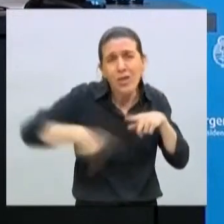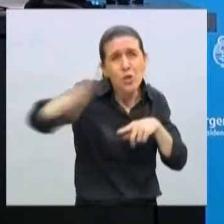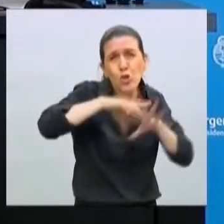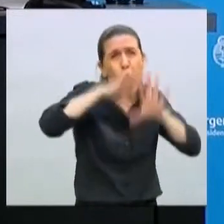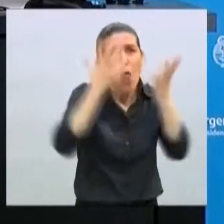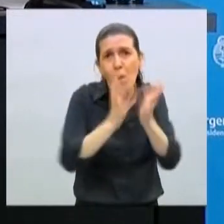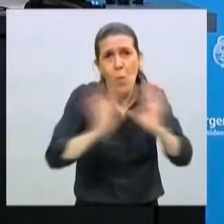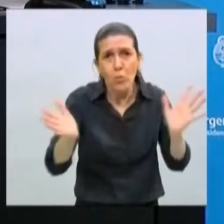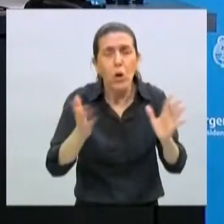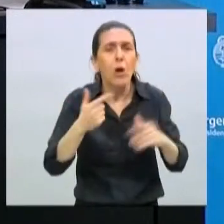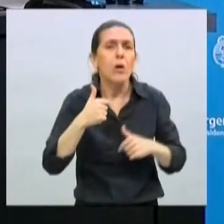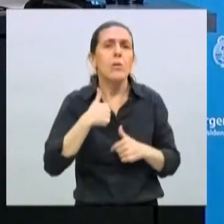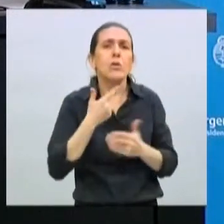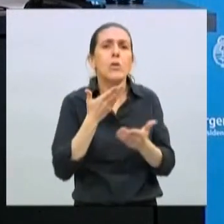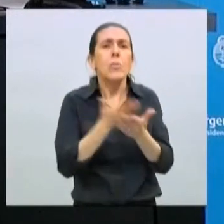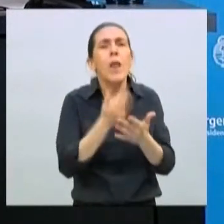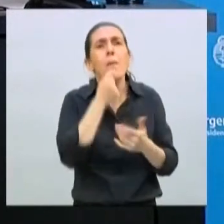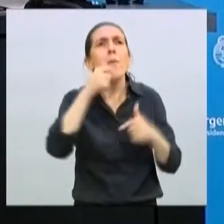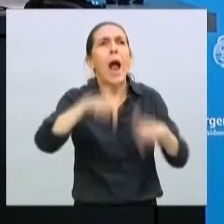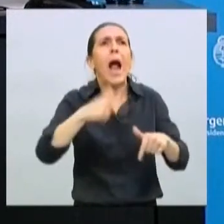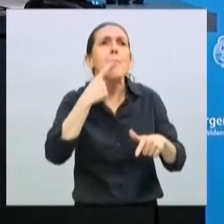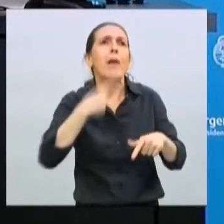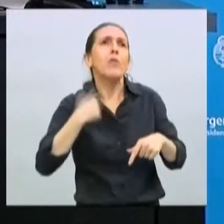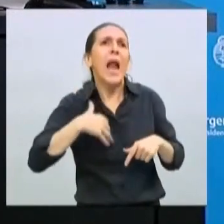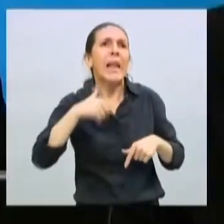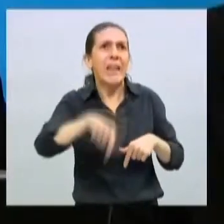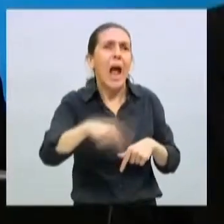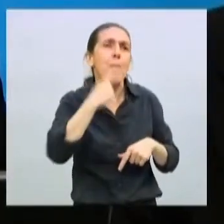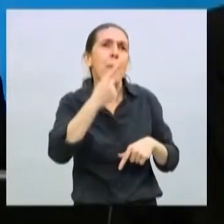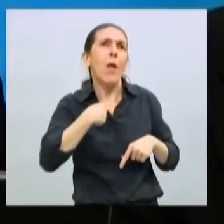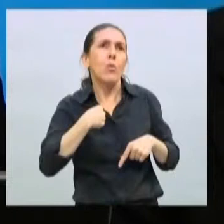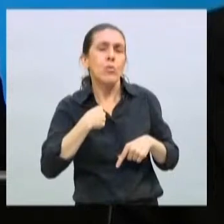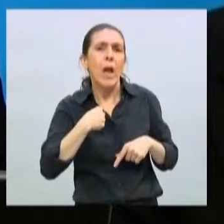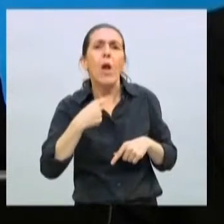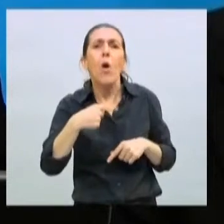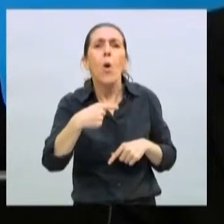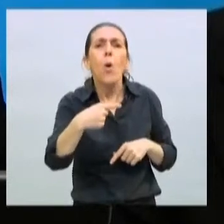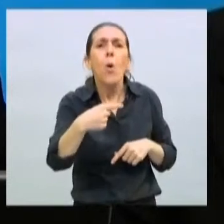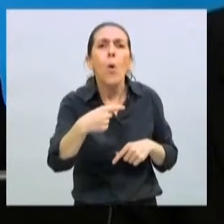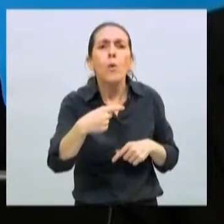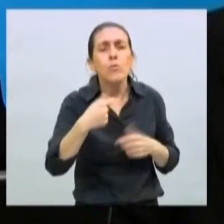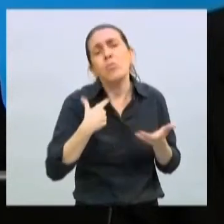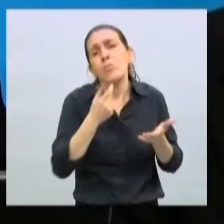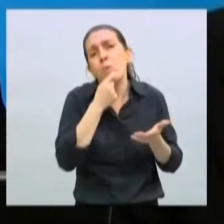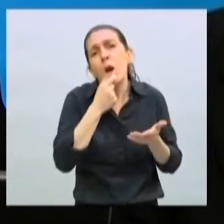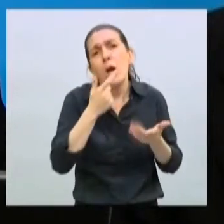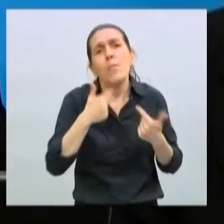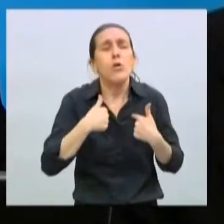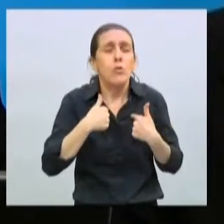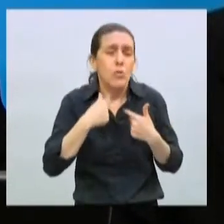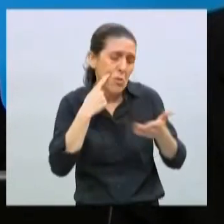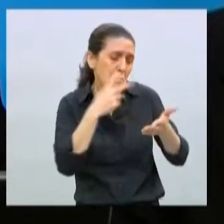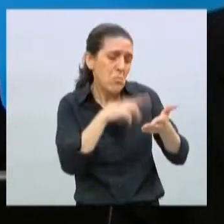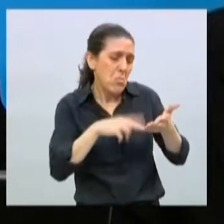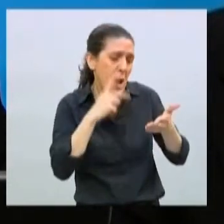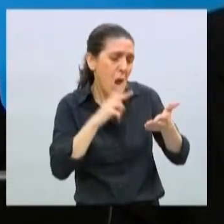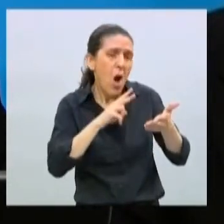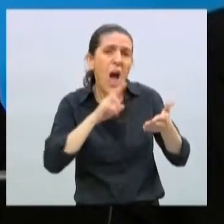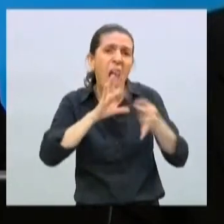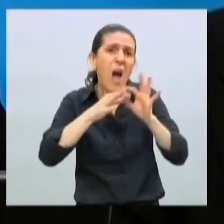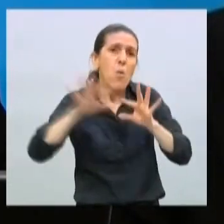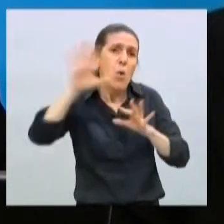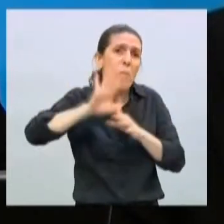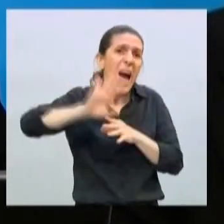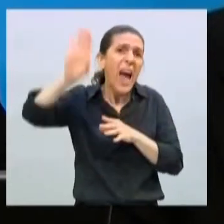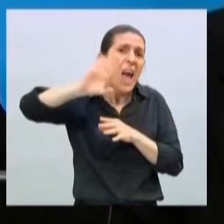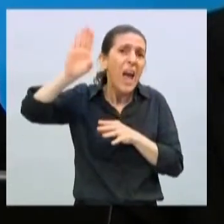porque usted me hace esta pregunta en Argentina, ¿cuándo leo yo que en Europa la deuda de la